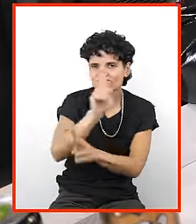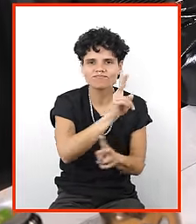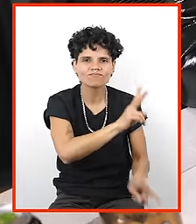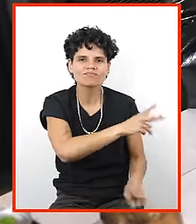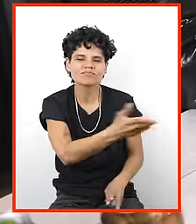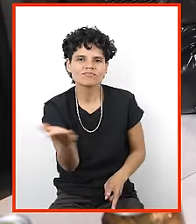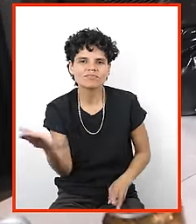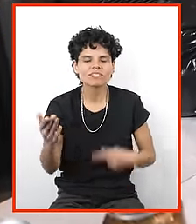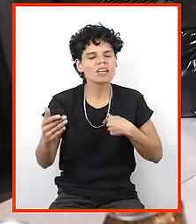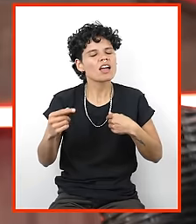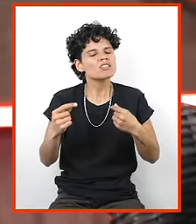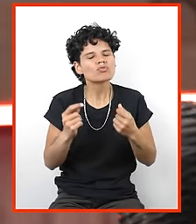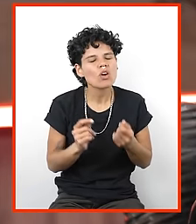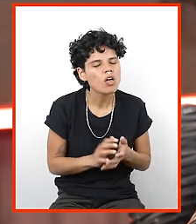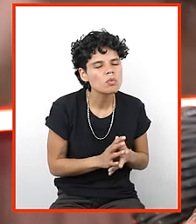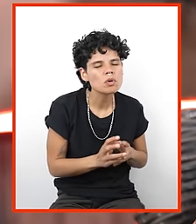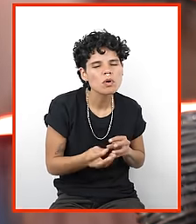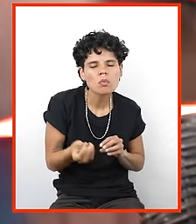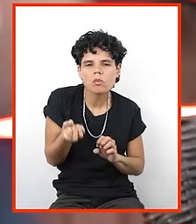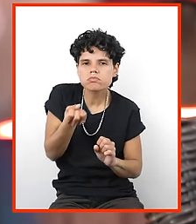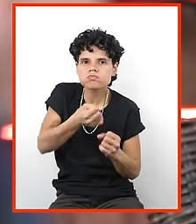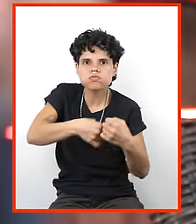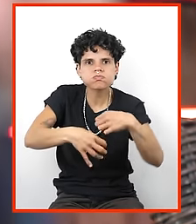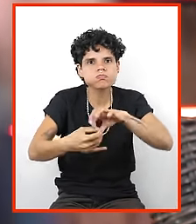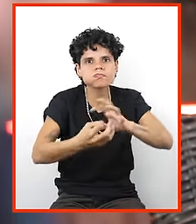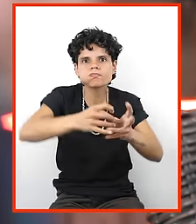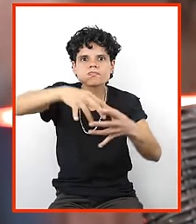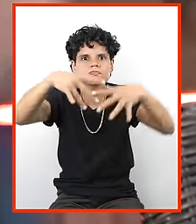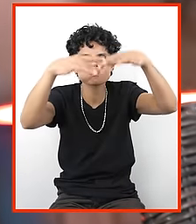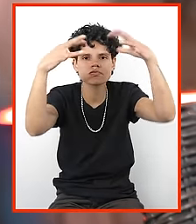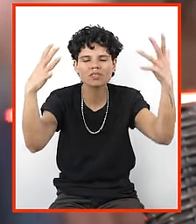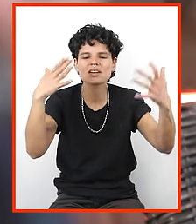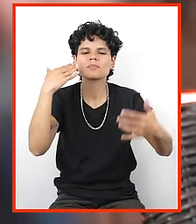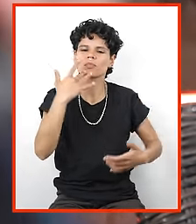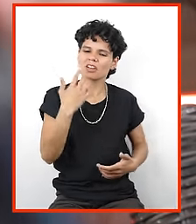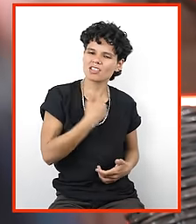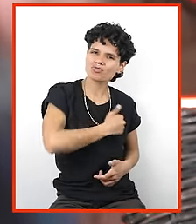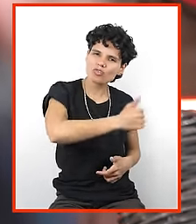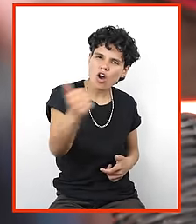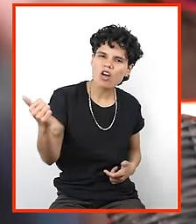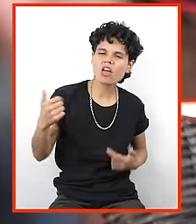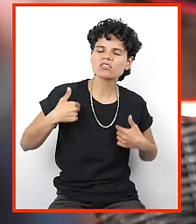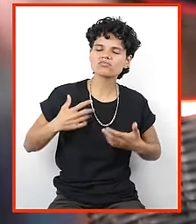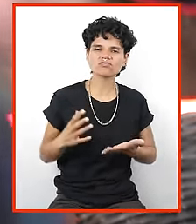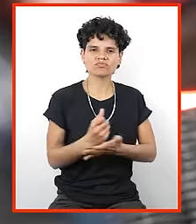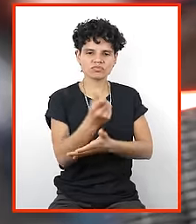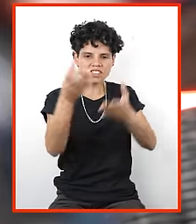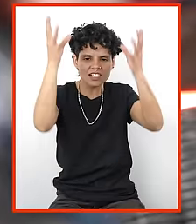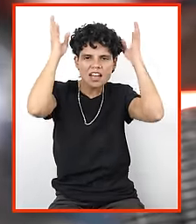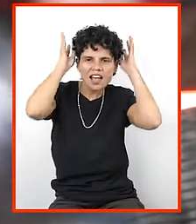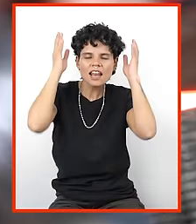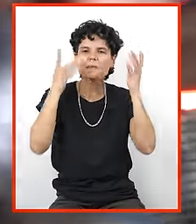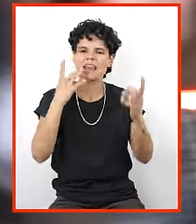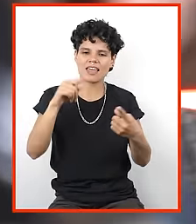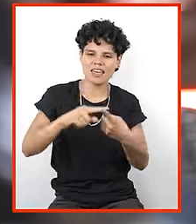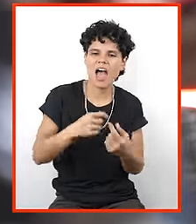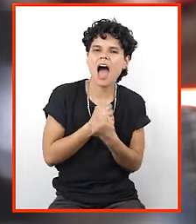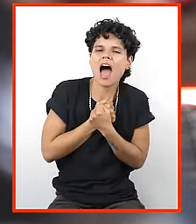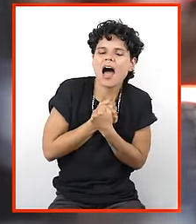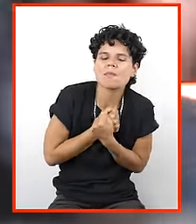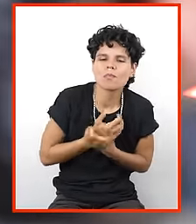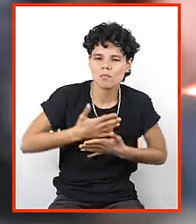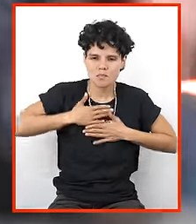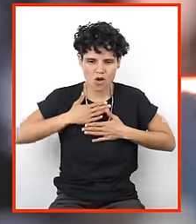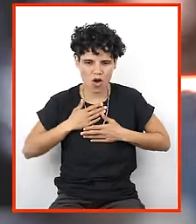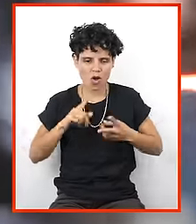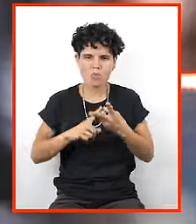poetisas. Entonces, a partir de ahí, todo el álbum empezó a Todas Seremos Reinas. Entonces, que era Todas Seremos Reinas, evocar al amor propio, a